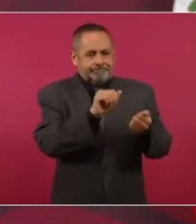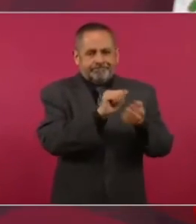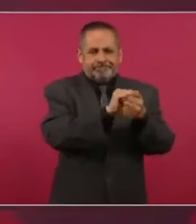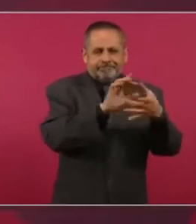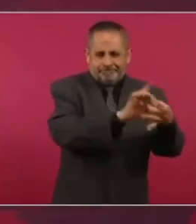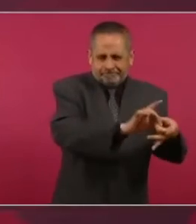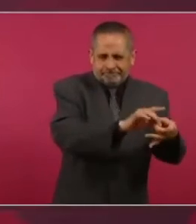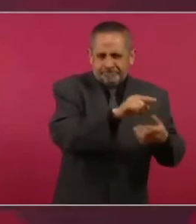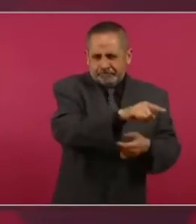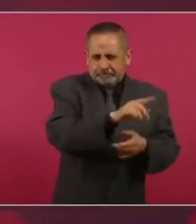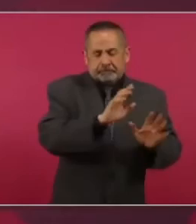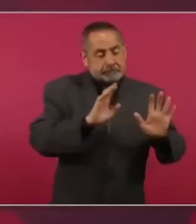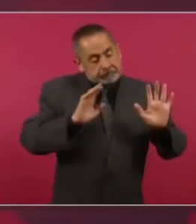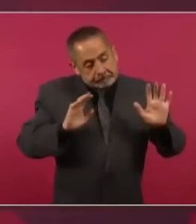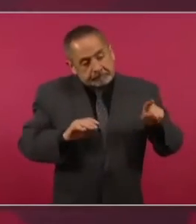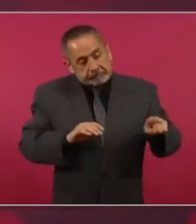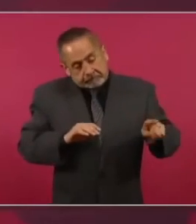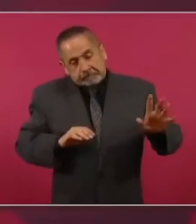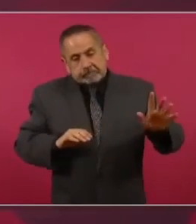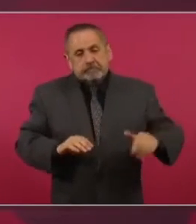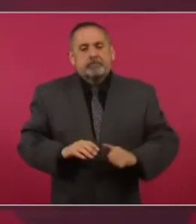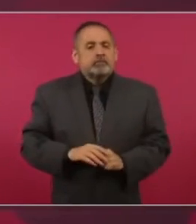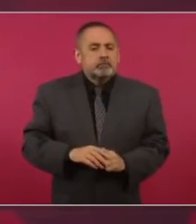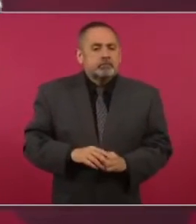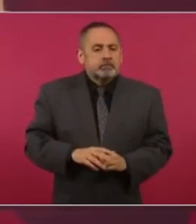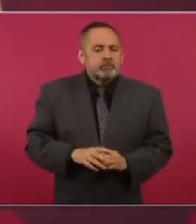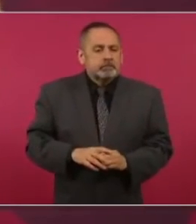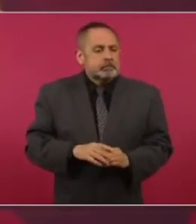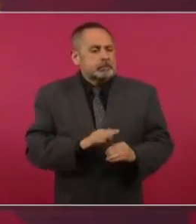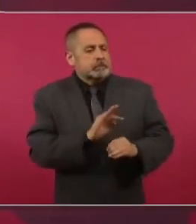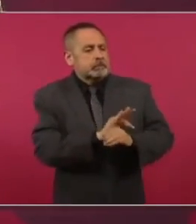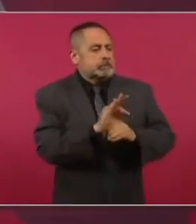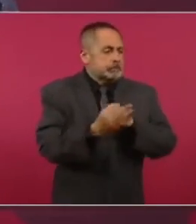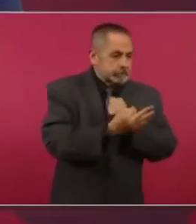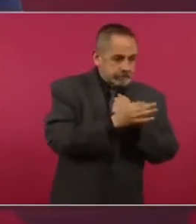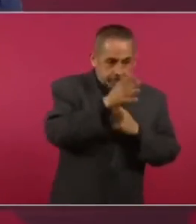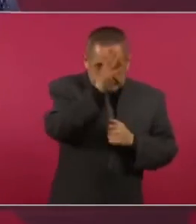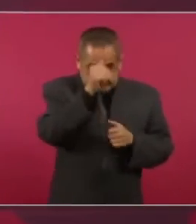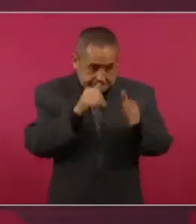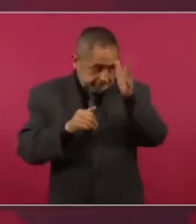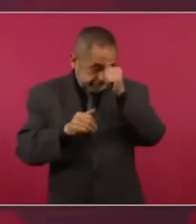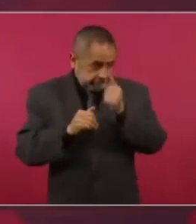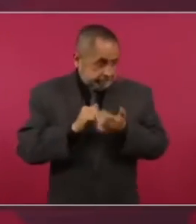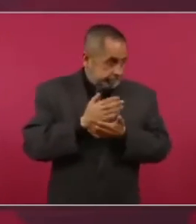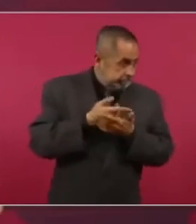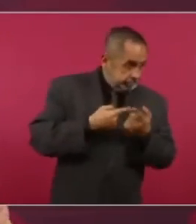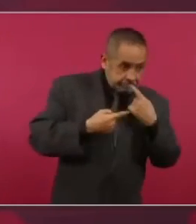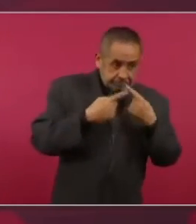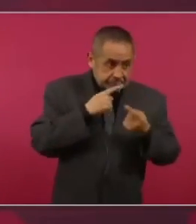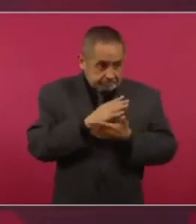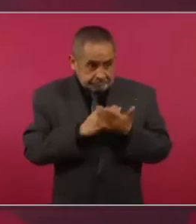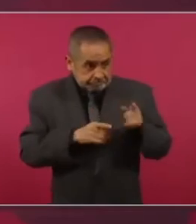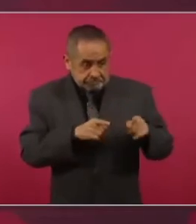es una relación de componendas y de complicidades.